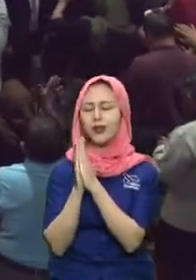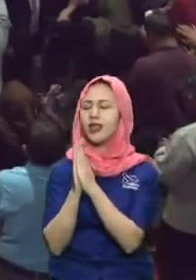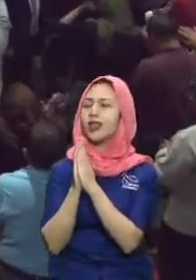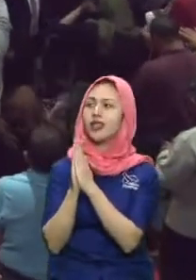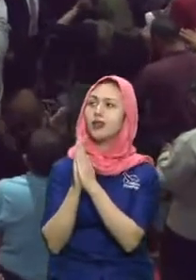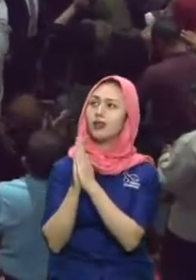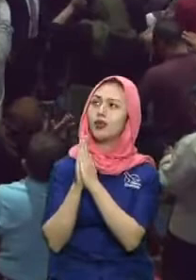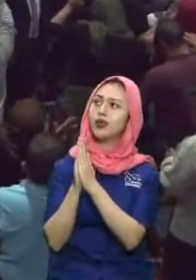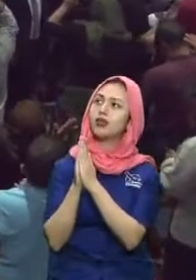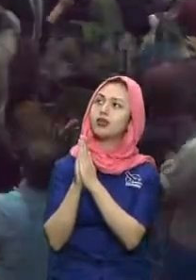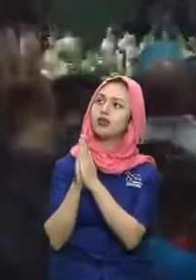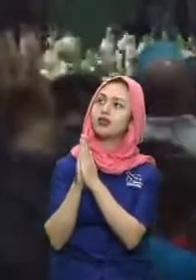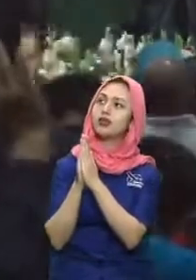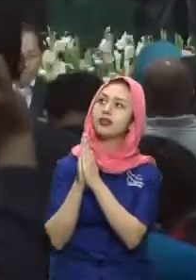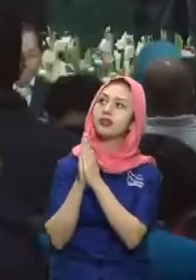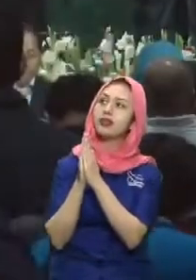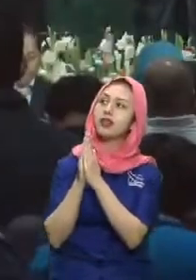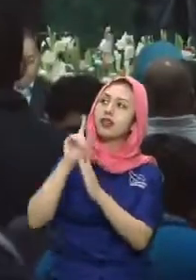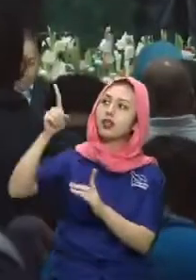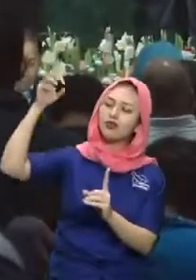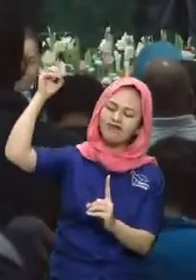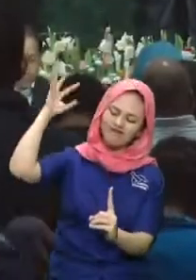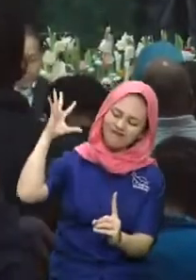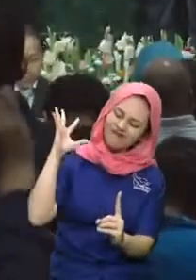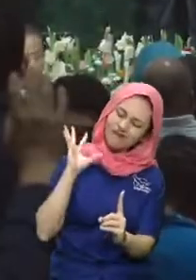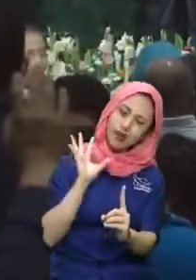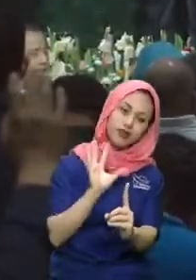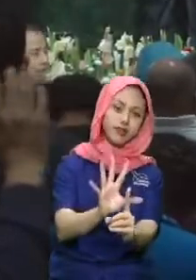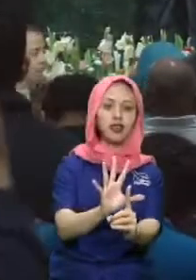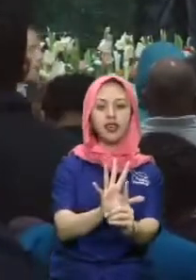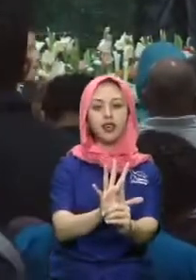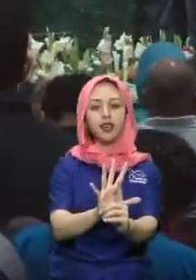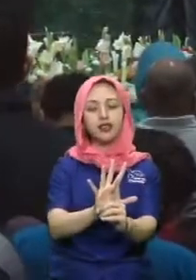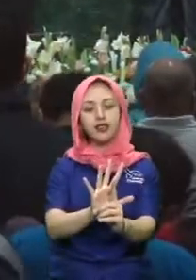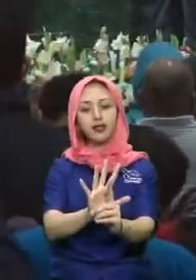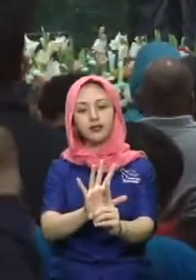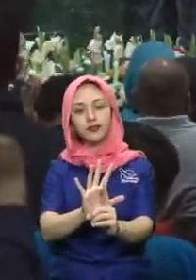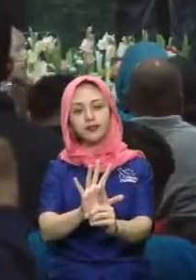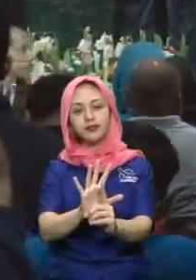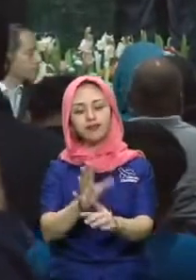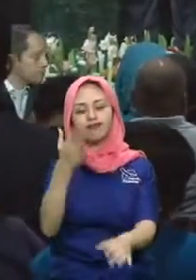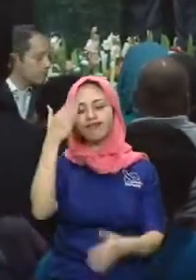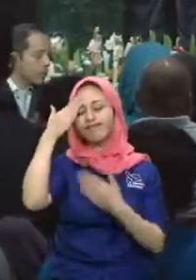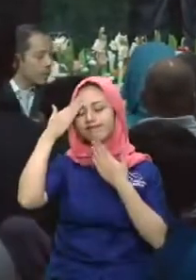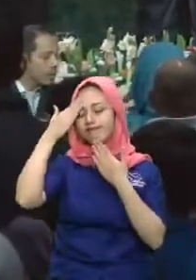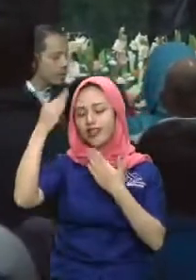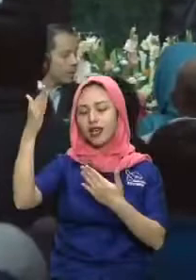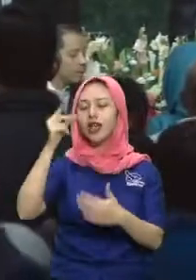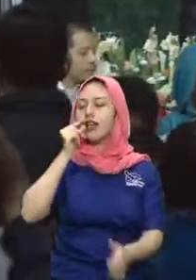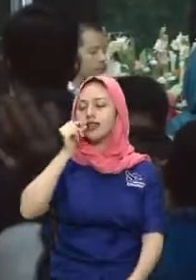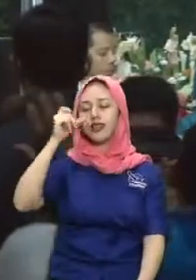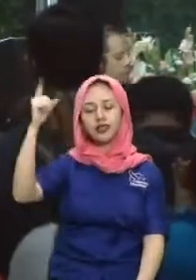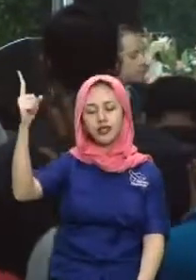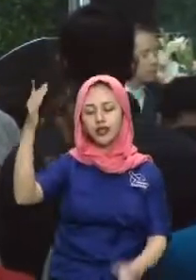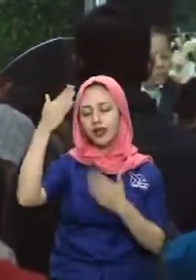congregación, pronunciamos una bendición a favor de sus vidas. Gracias, Señor,